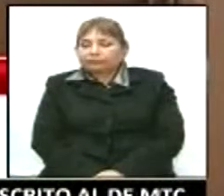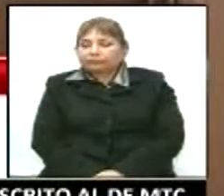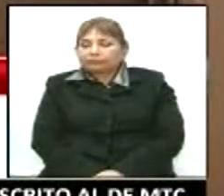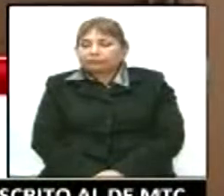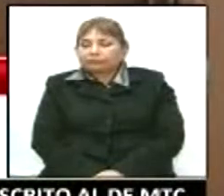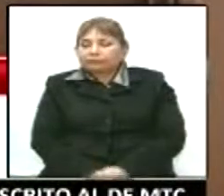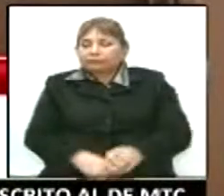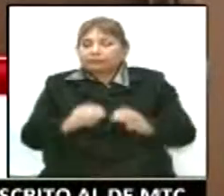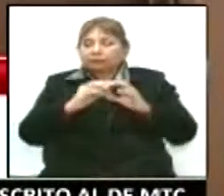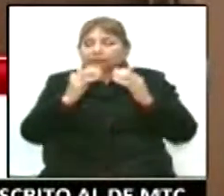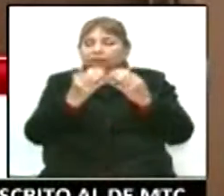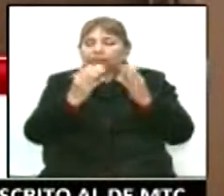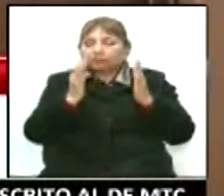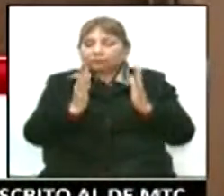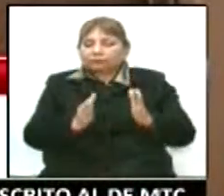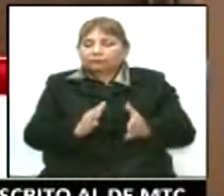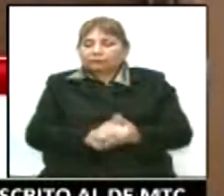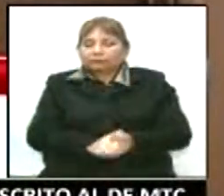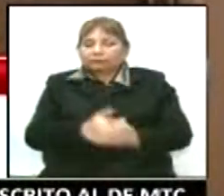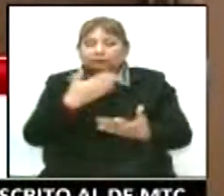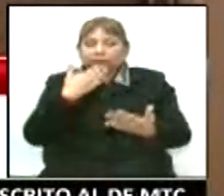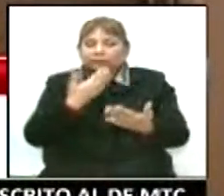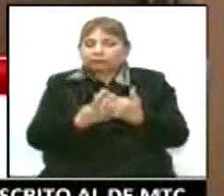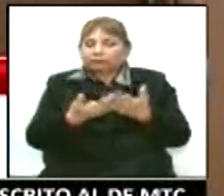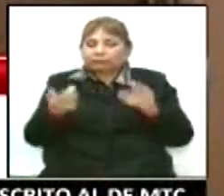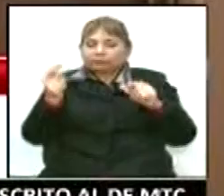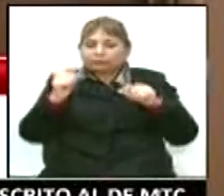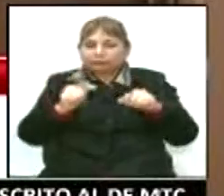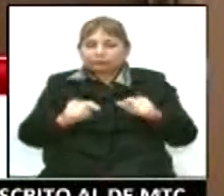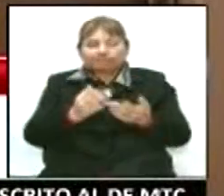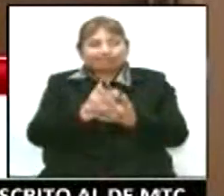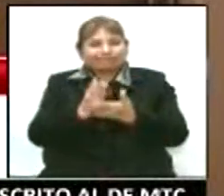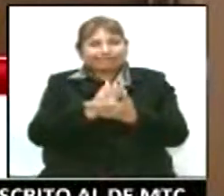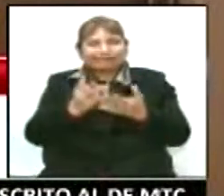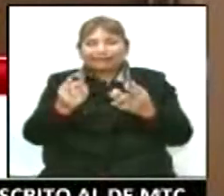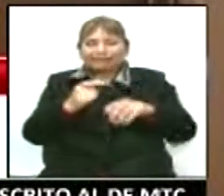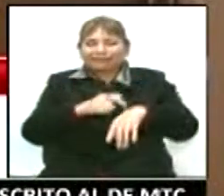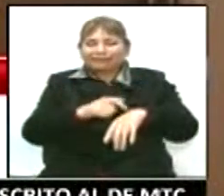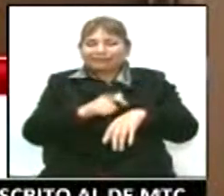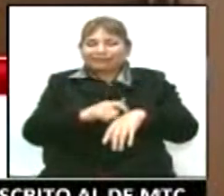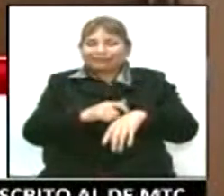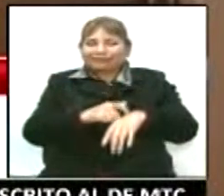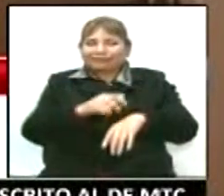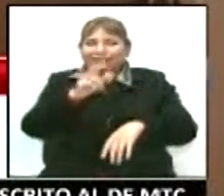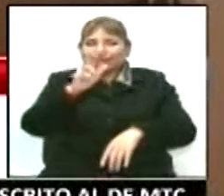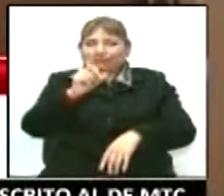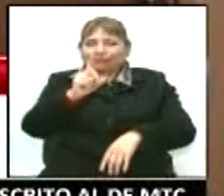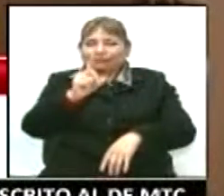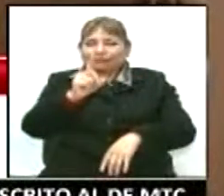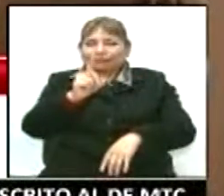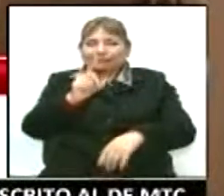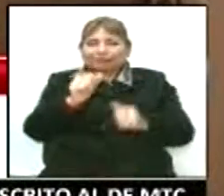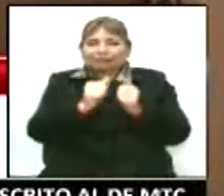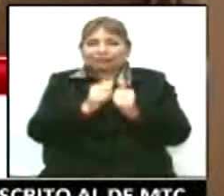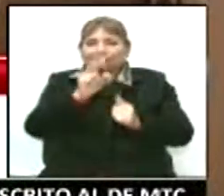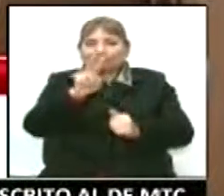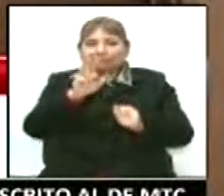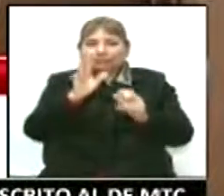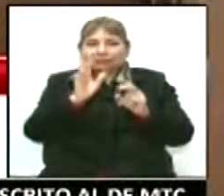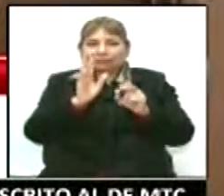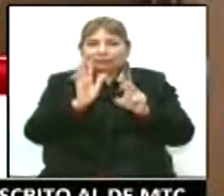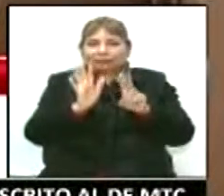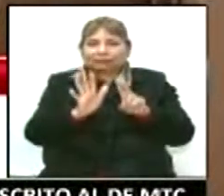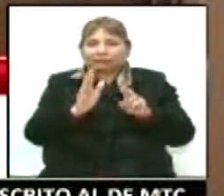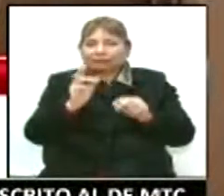Ya, señores congresistas, agradecemos por su asistencia y participación, siendo las 13 horas con 27